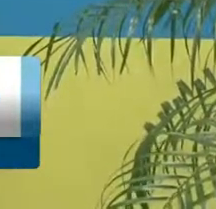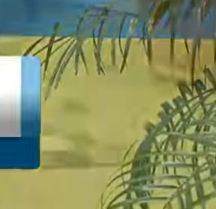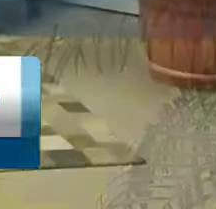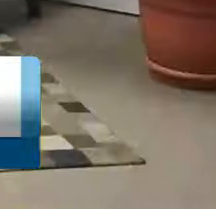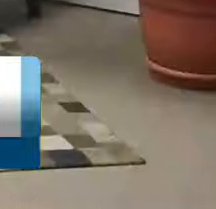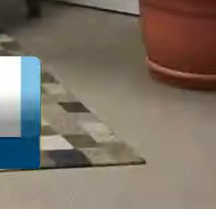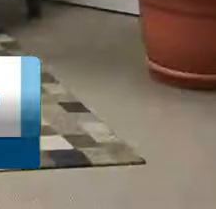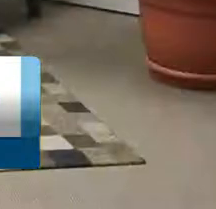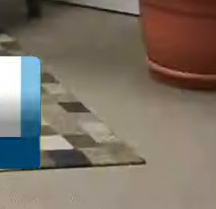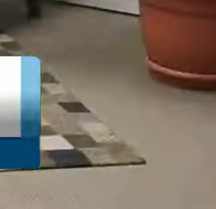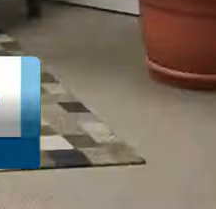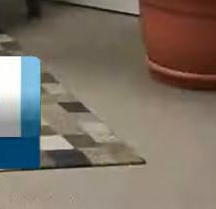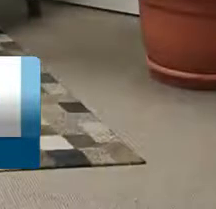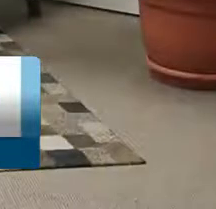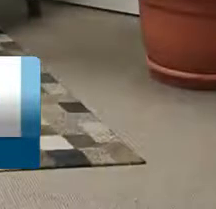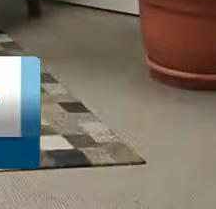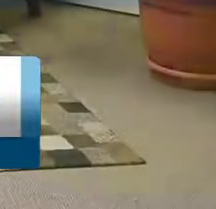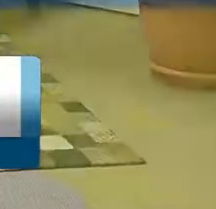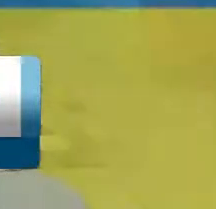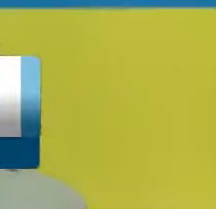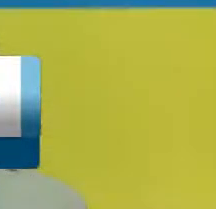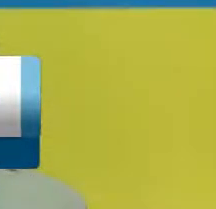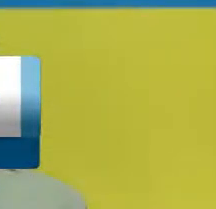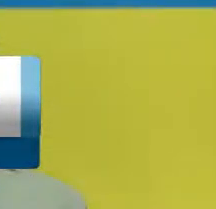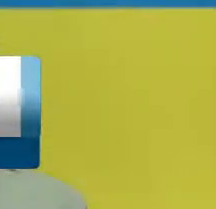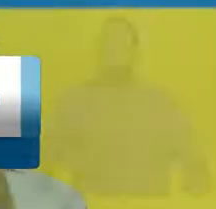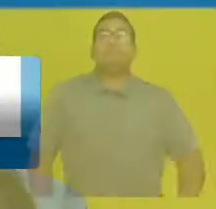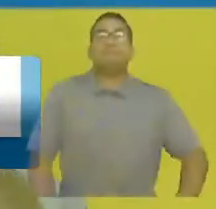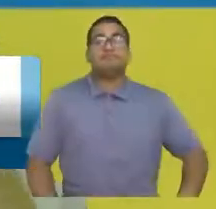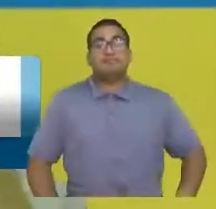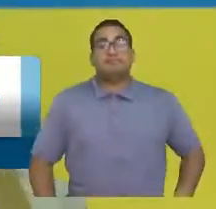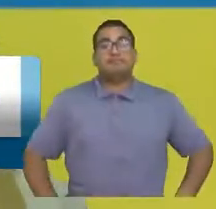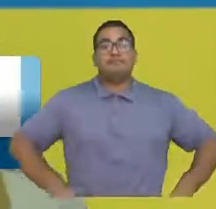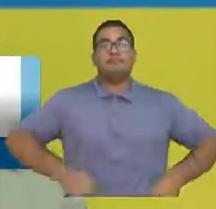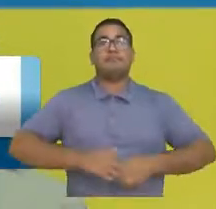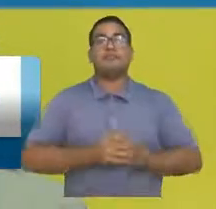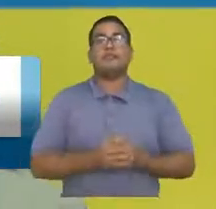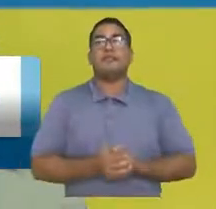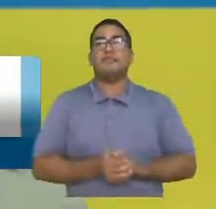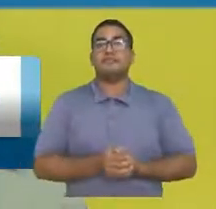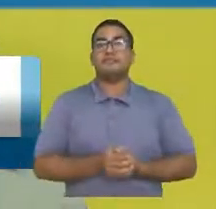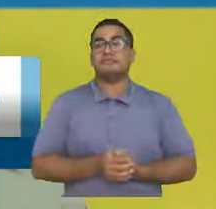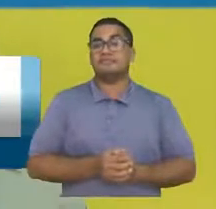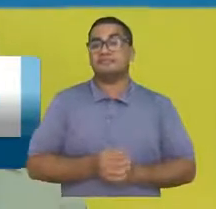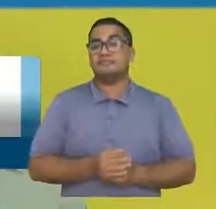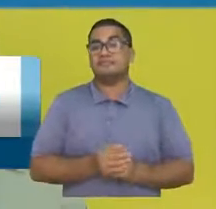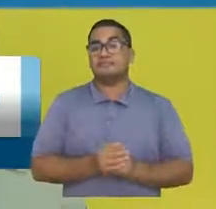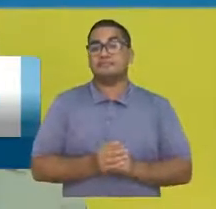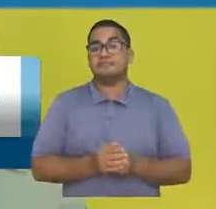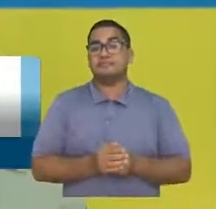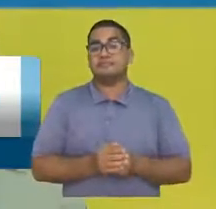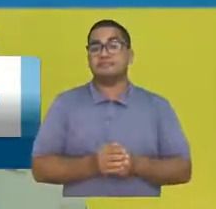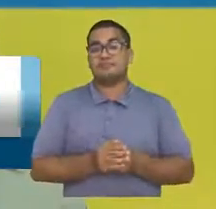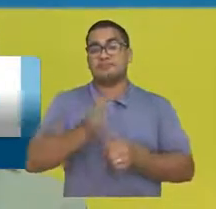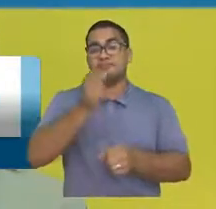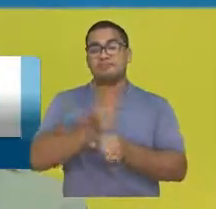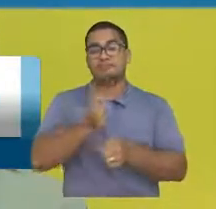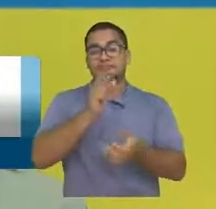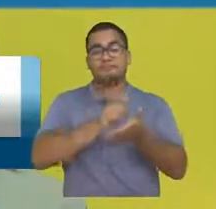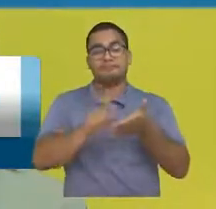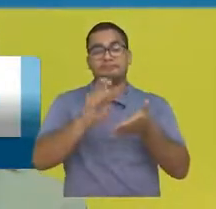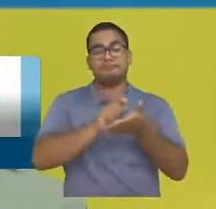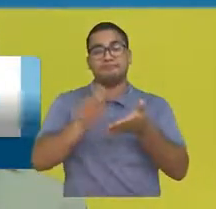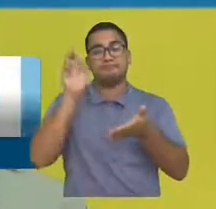cotidiana. O como el estrés, por ejemplo, de elaborar una monografía, un producto final. Para tu tesis, que estás en la universidad, sí.